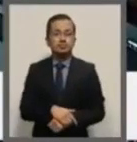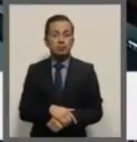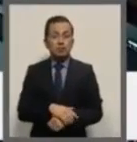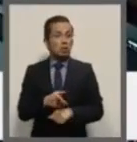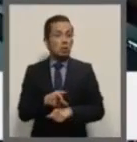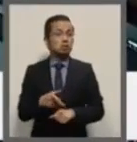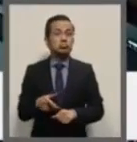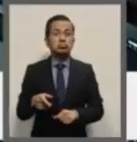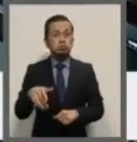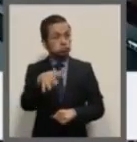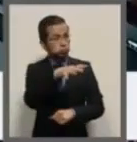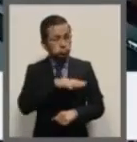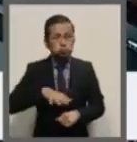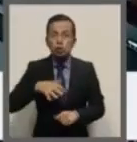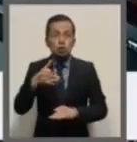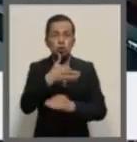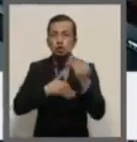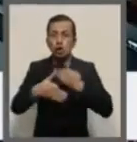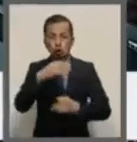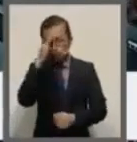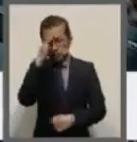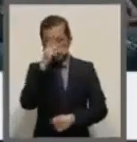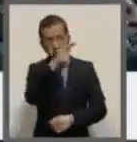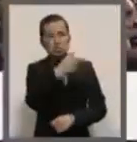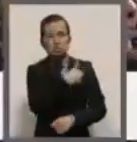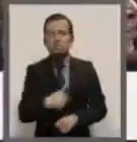le irá bien todo su sexenio.